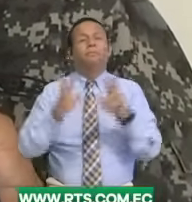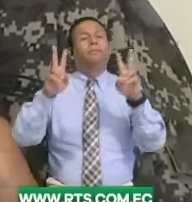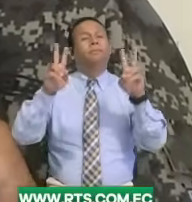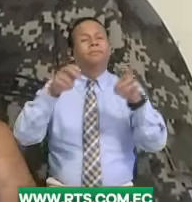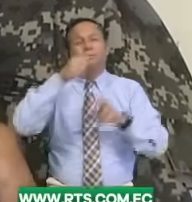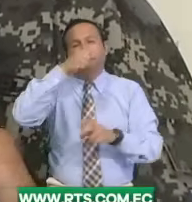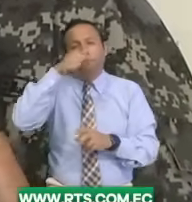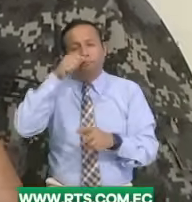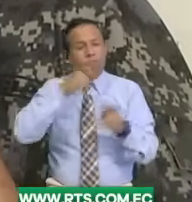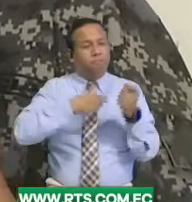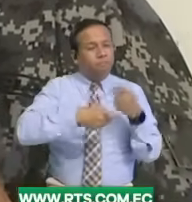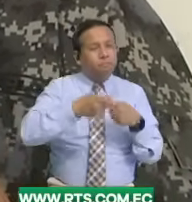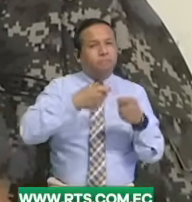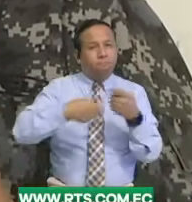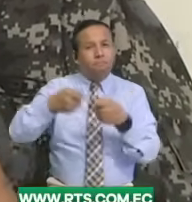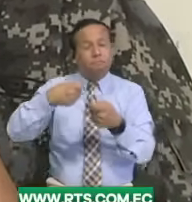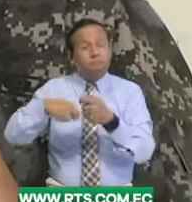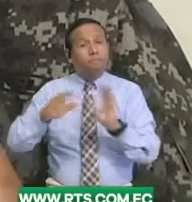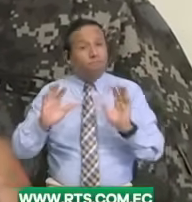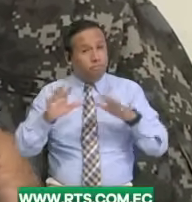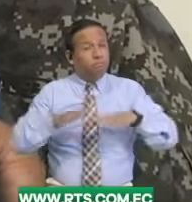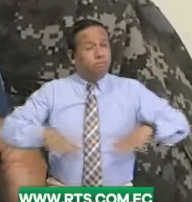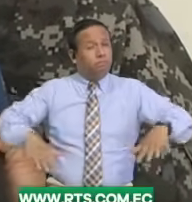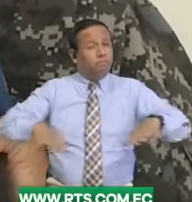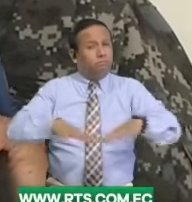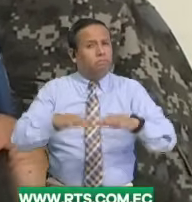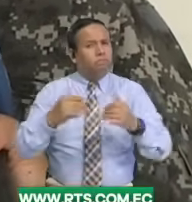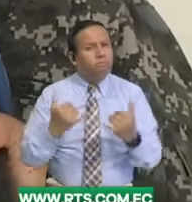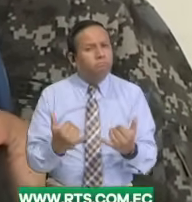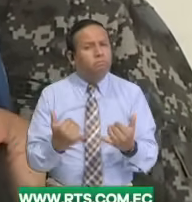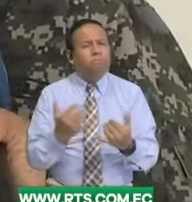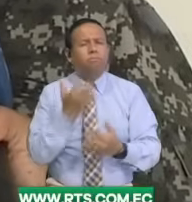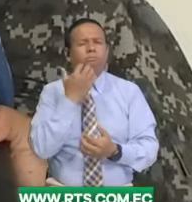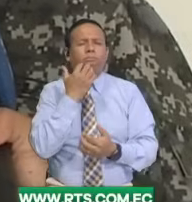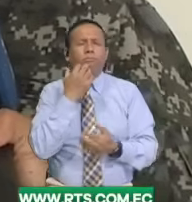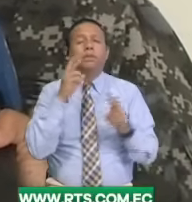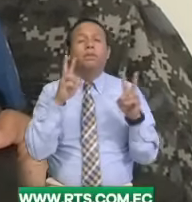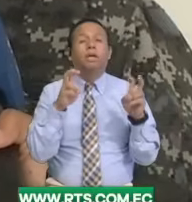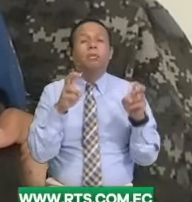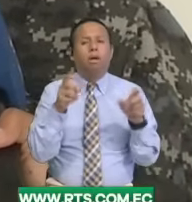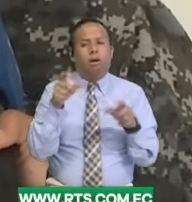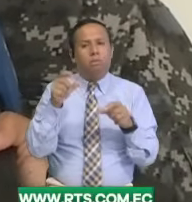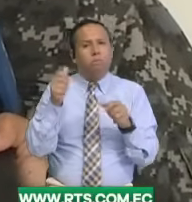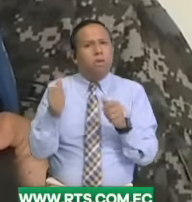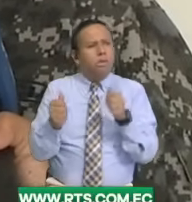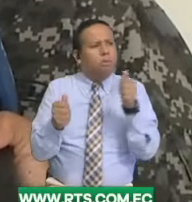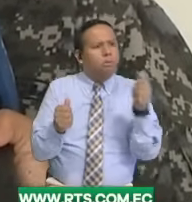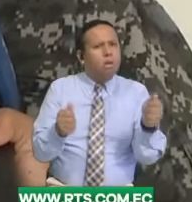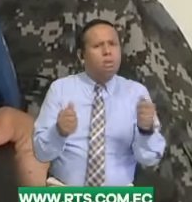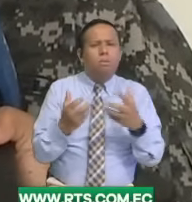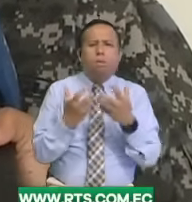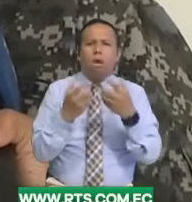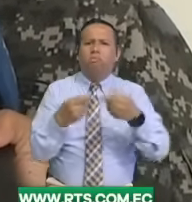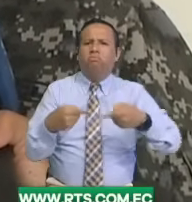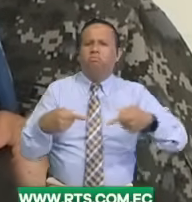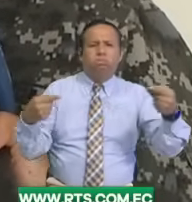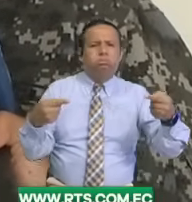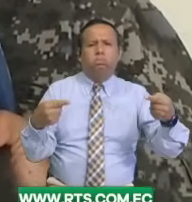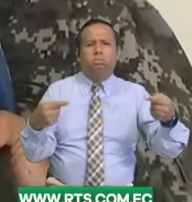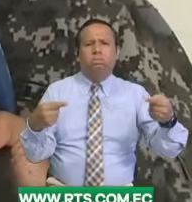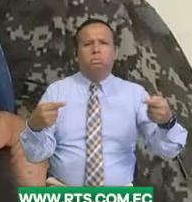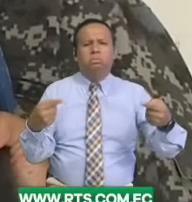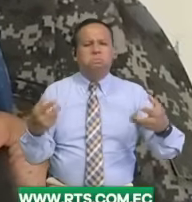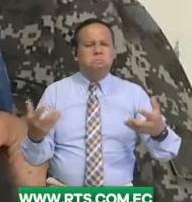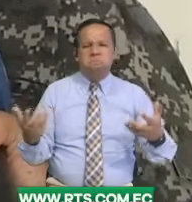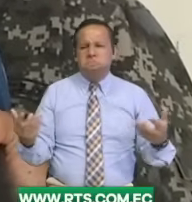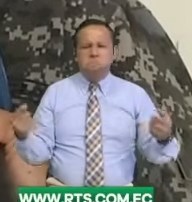de expendio de drogas, que era lo que normalmente pasaba, pero ahora siempre estamos hablando de un control territorial. ¿En qué sentido? De que